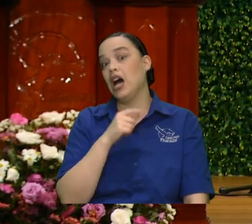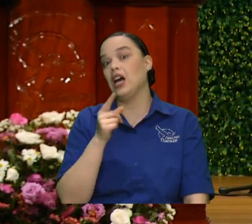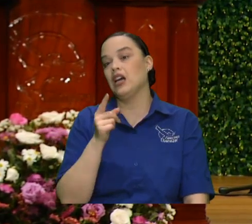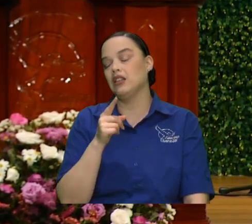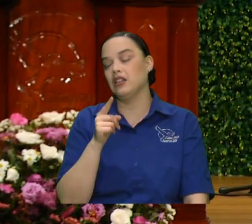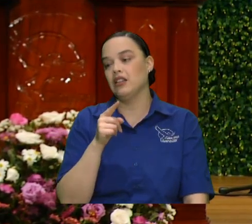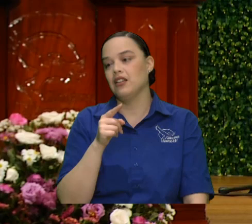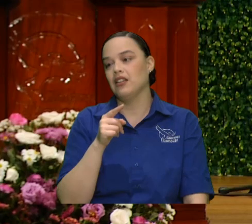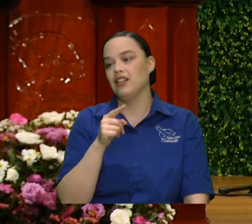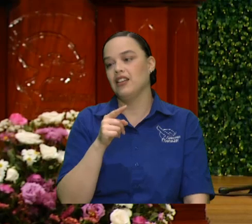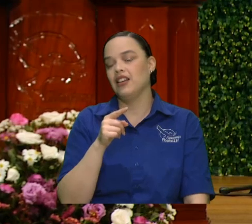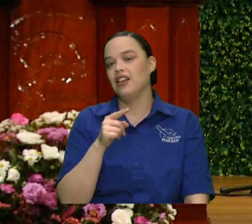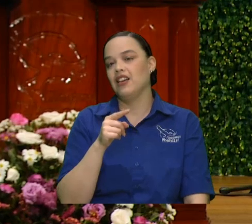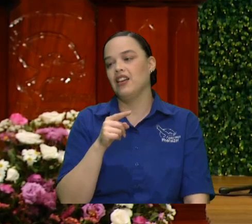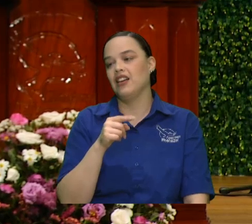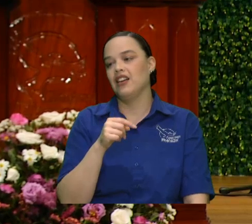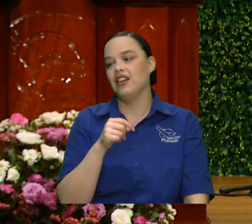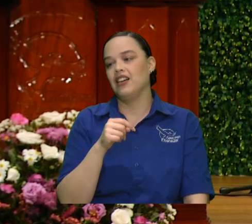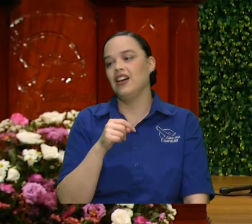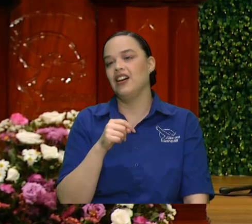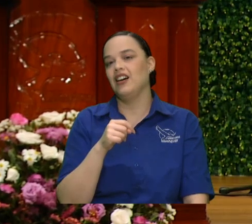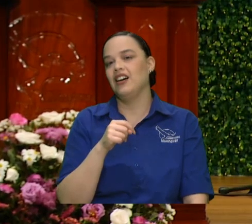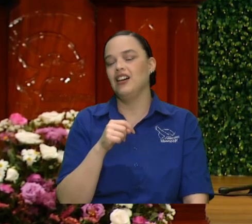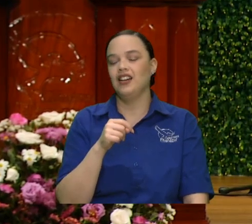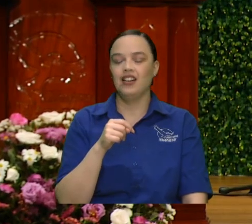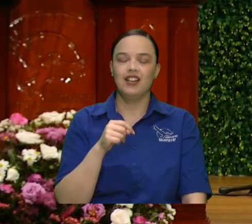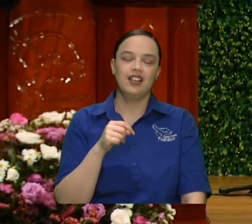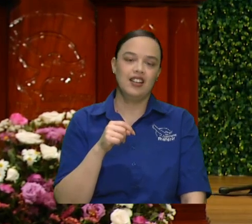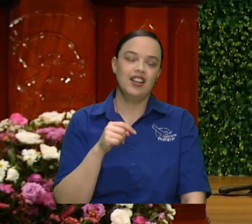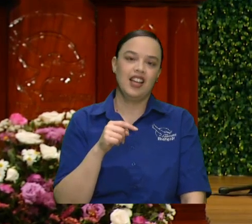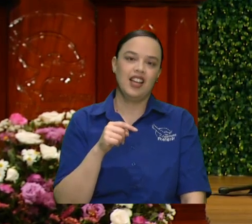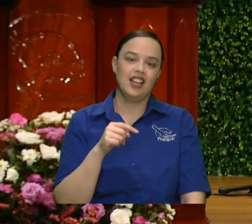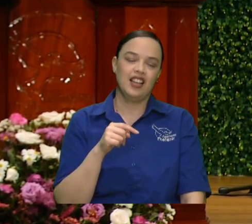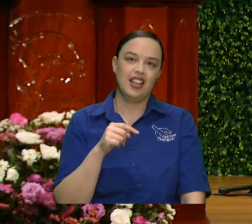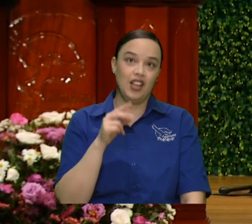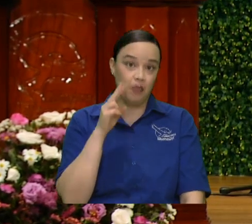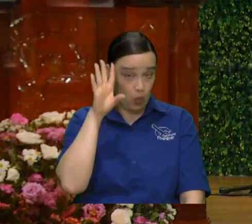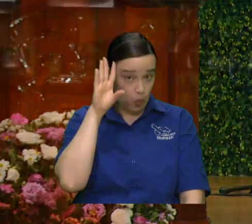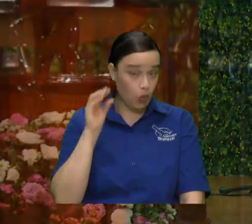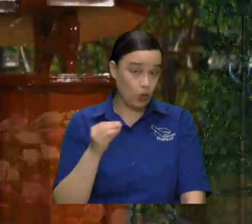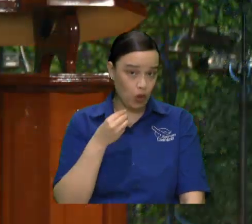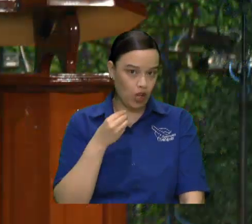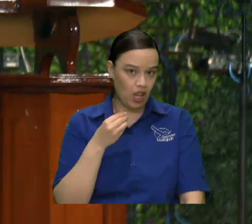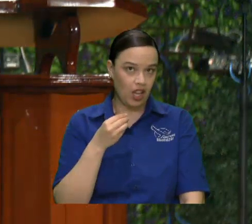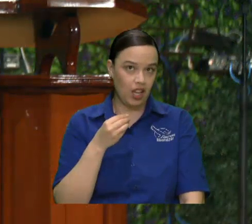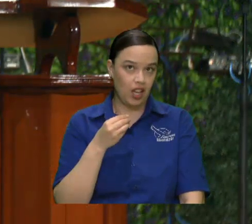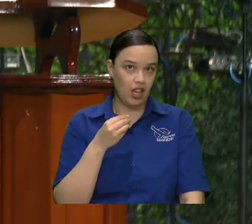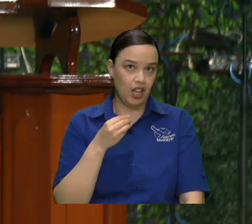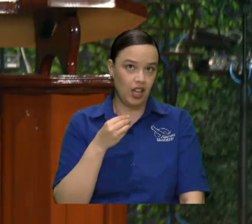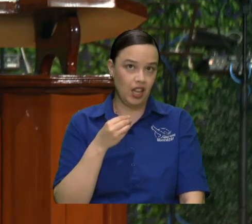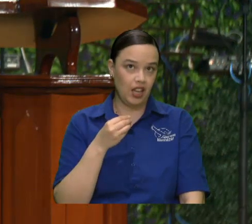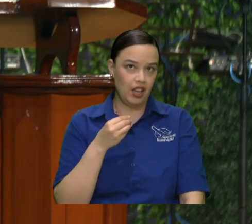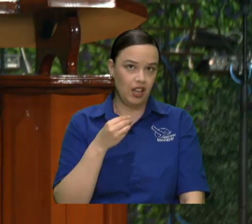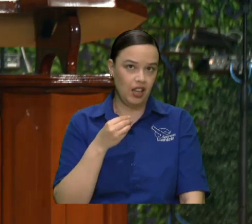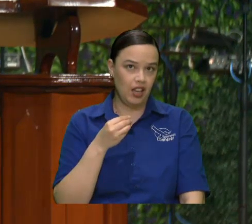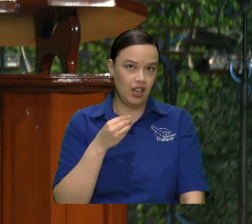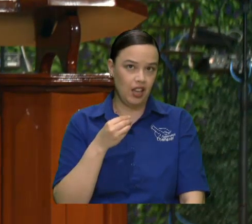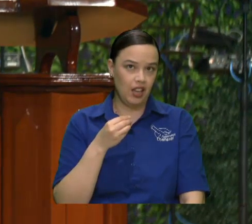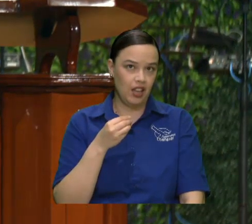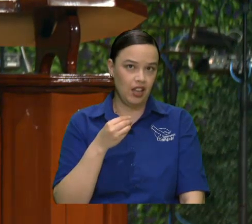alguien yo era homosexual nunca por qué porque muchos no toman literalmente